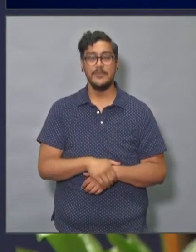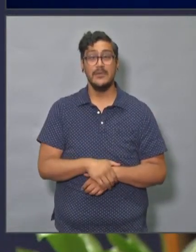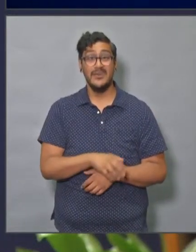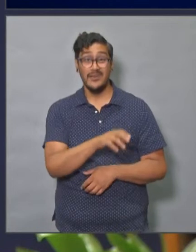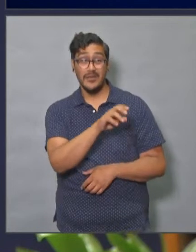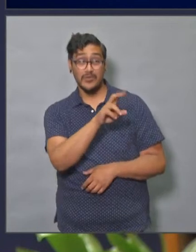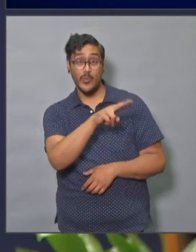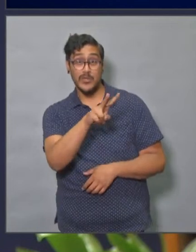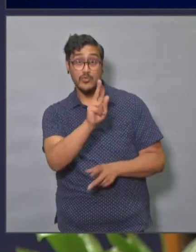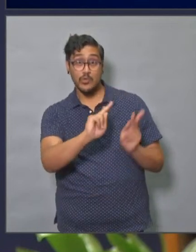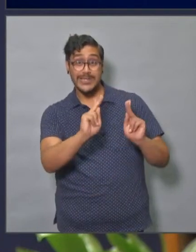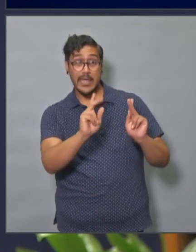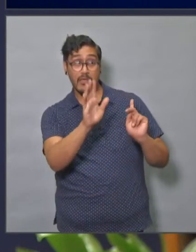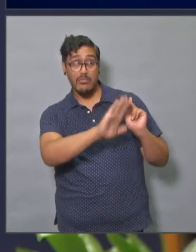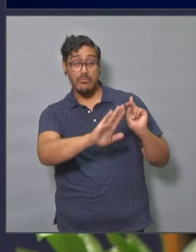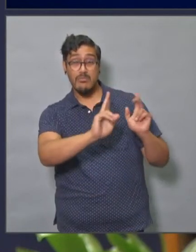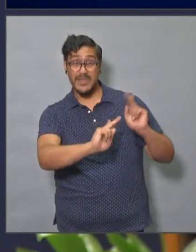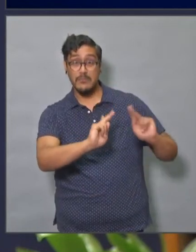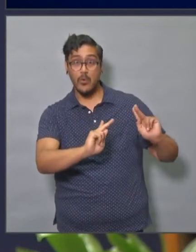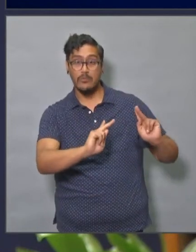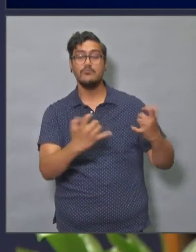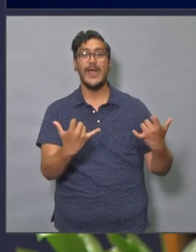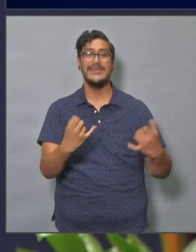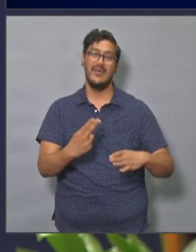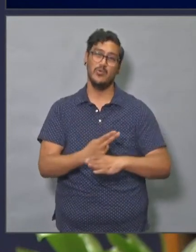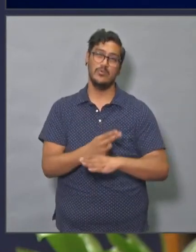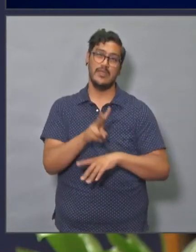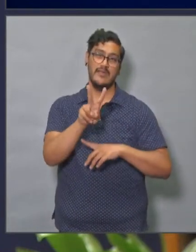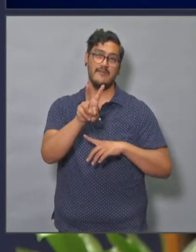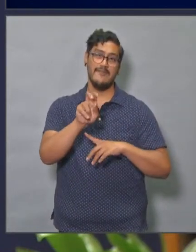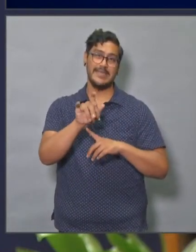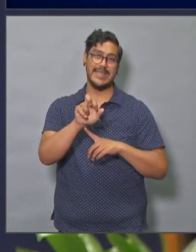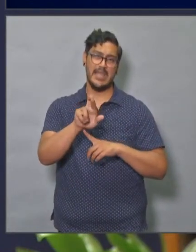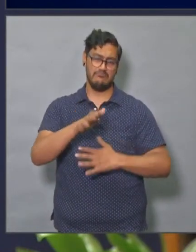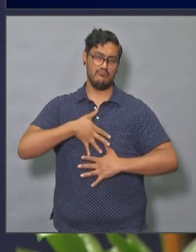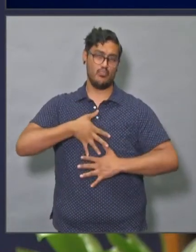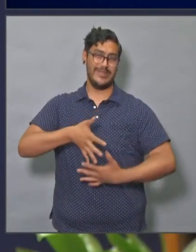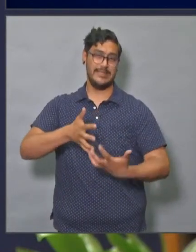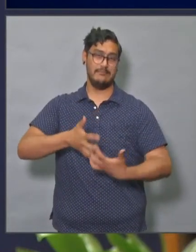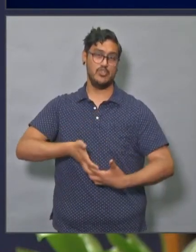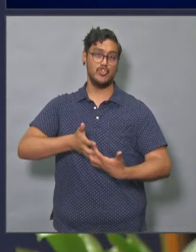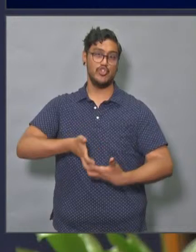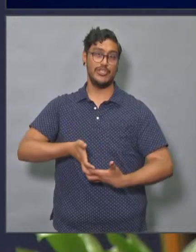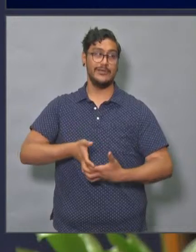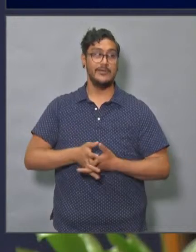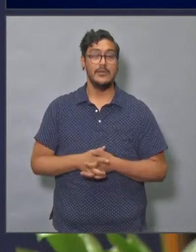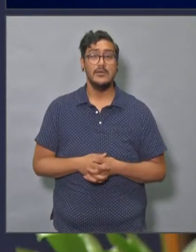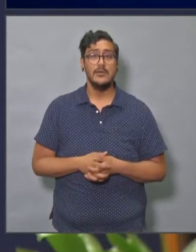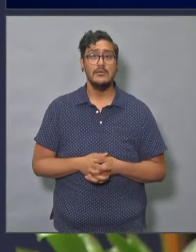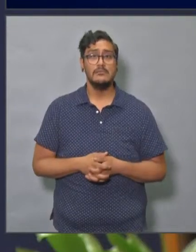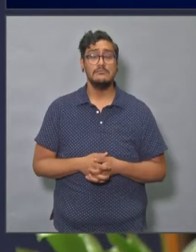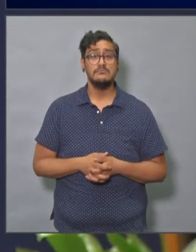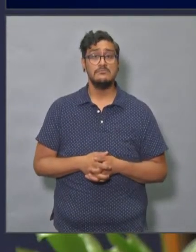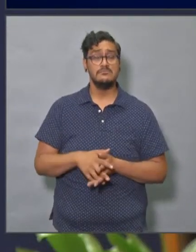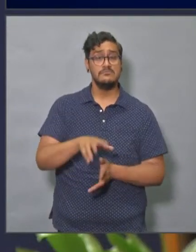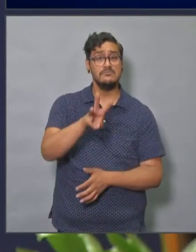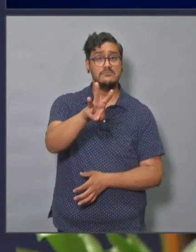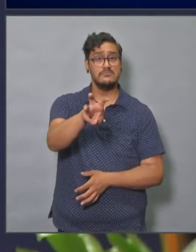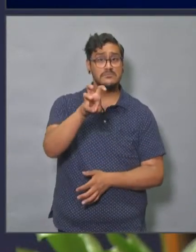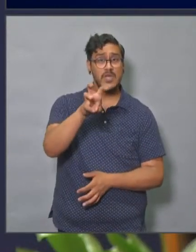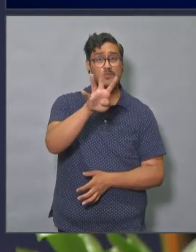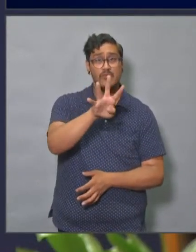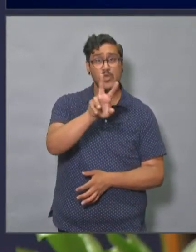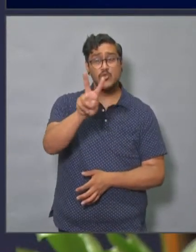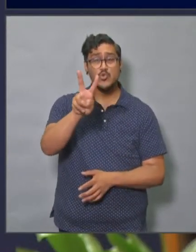el 22% de estas personas están en ventiladores. Hemos investigado un total de